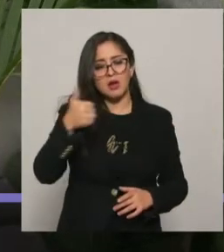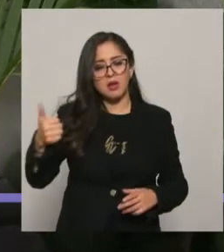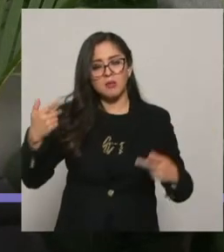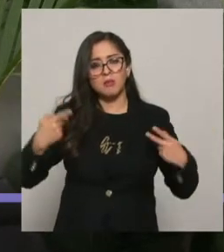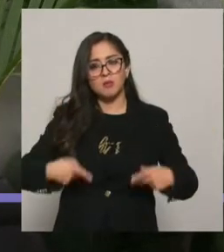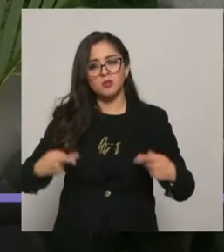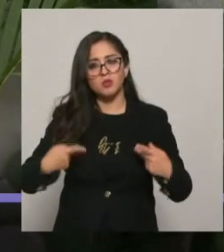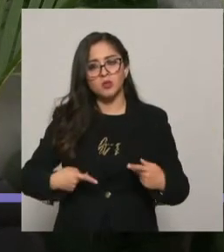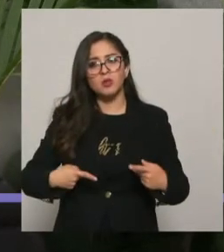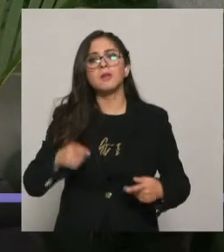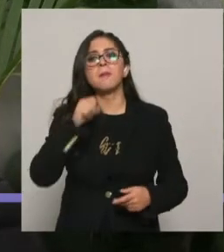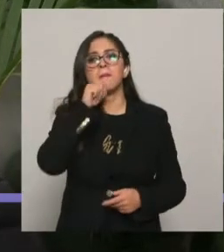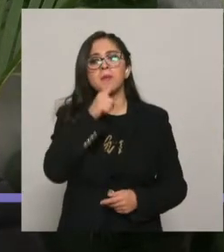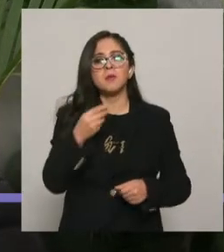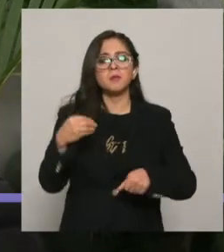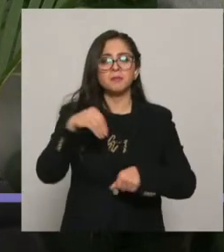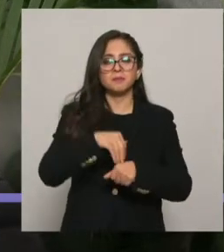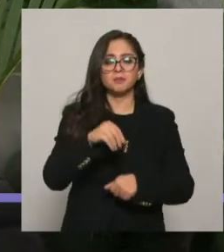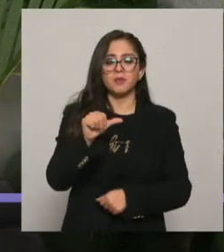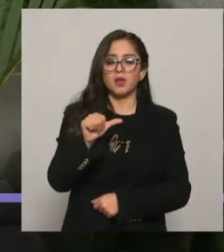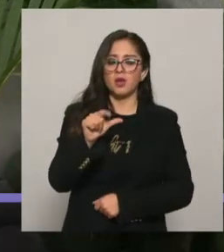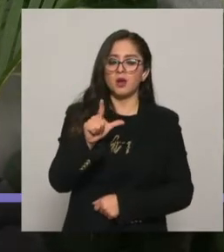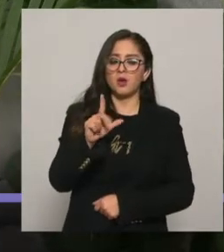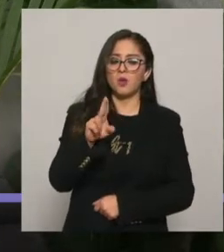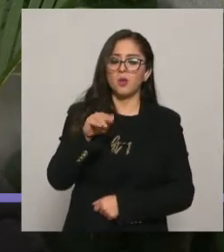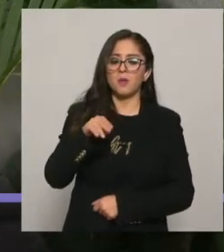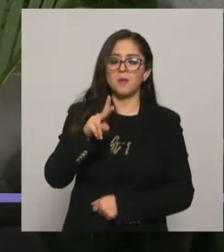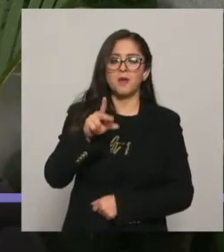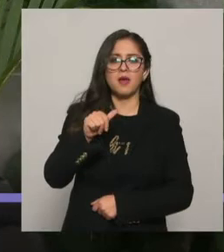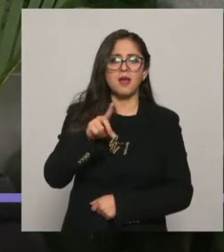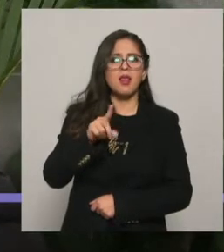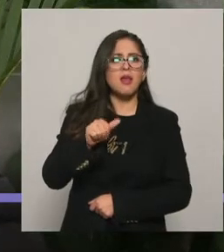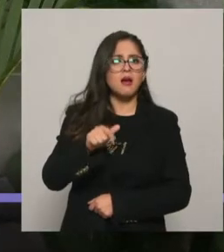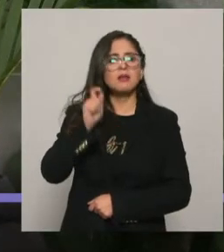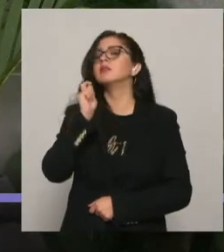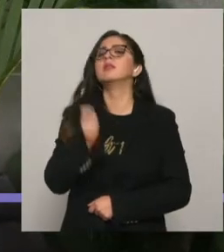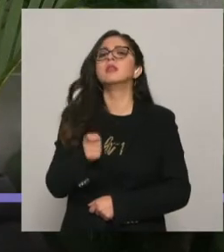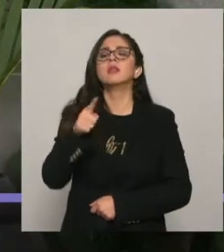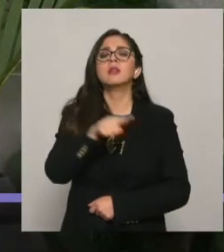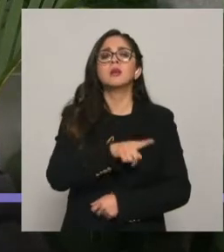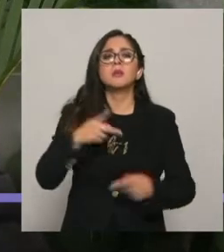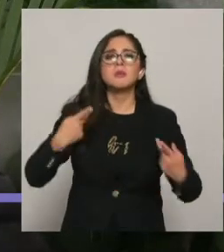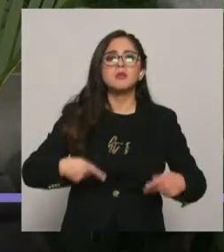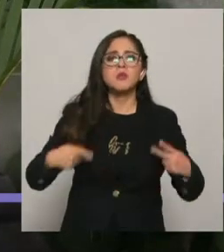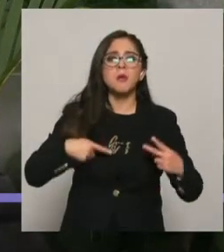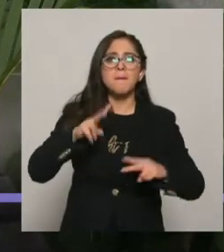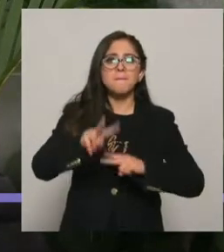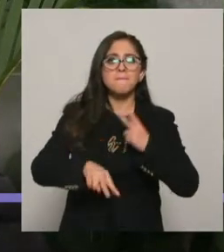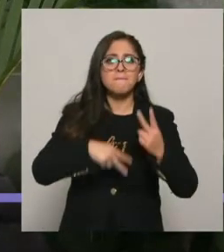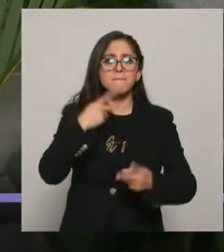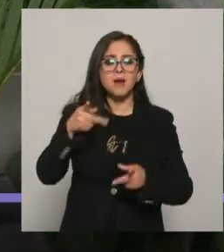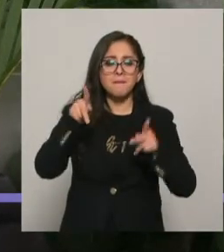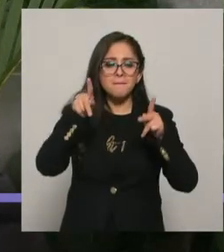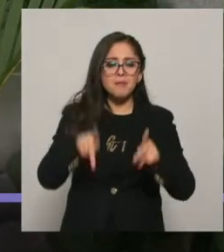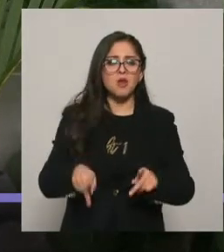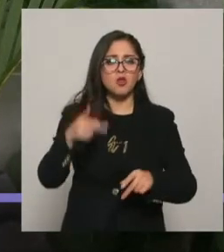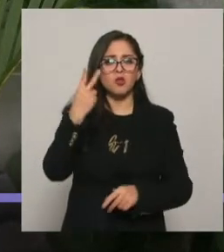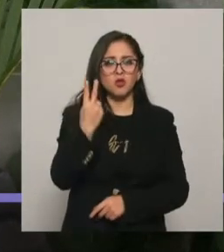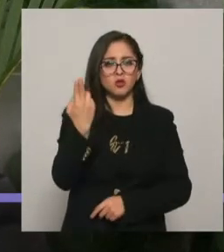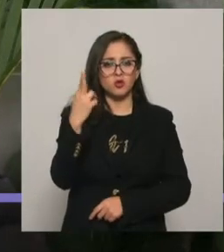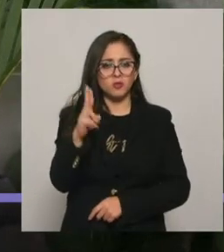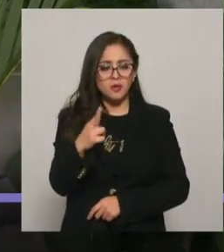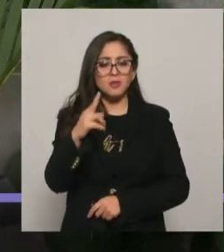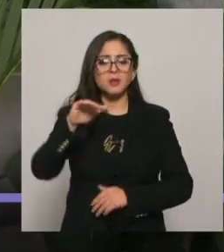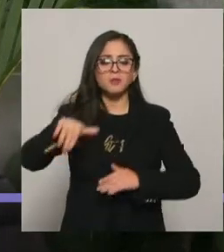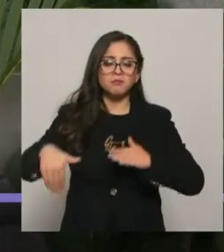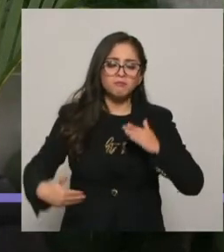otro es la alumbrada, ¿no?, que la gente, la población asiste al panteón el 2 de noviembre y hasta el día